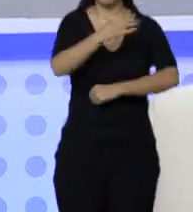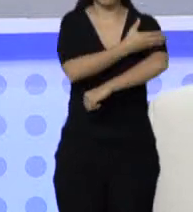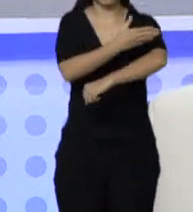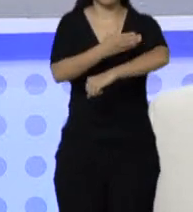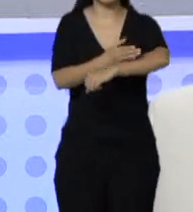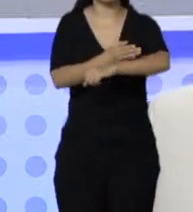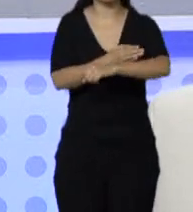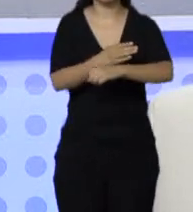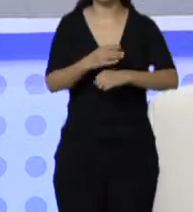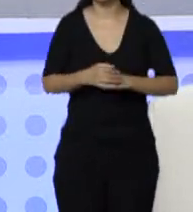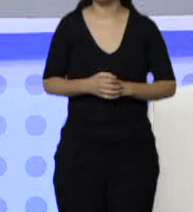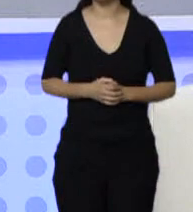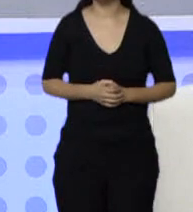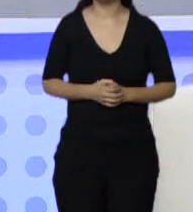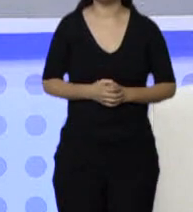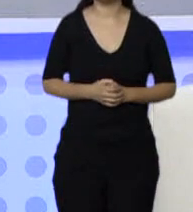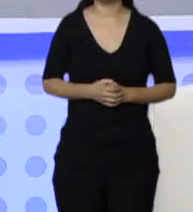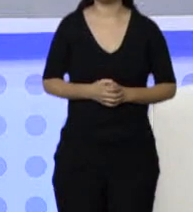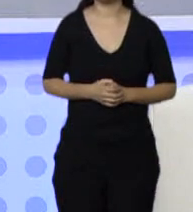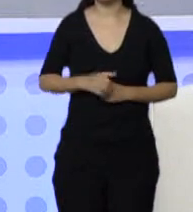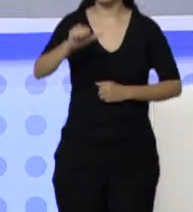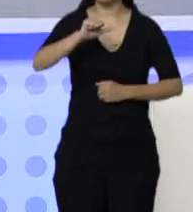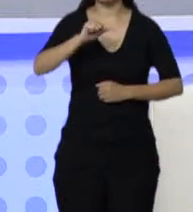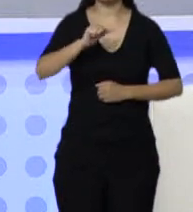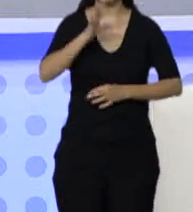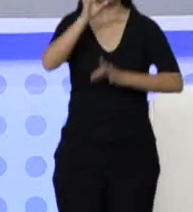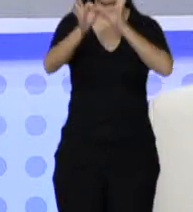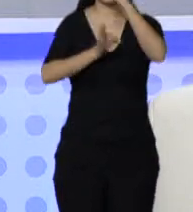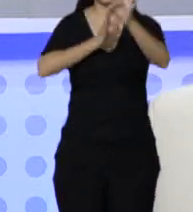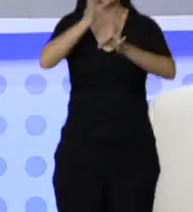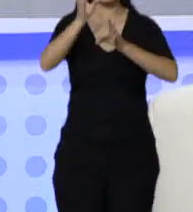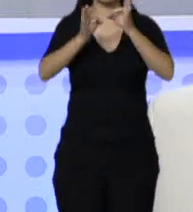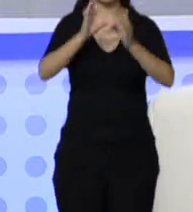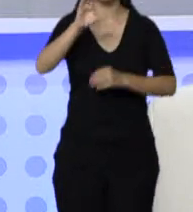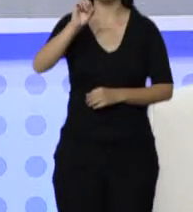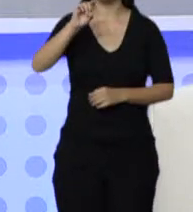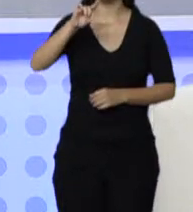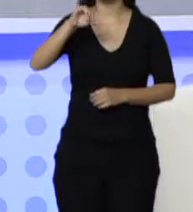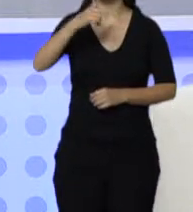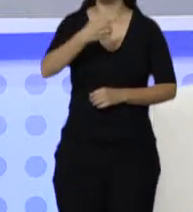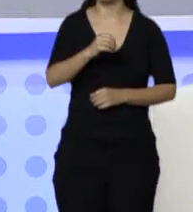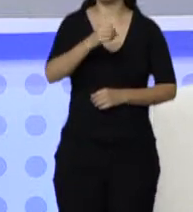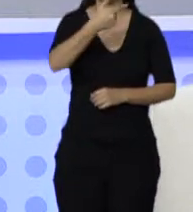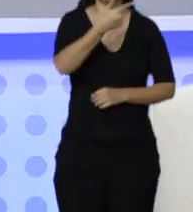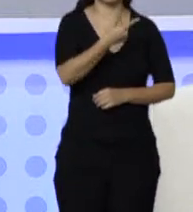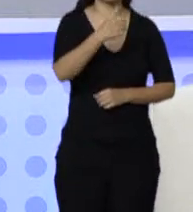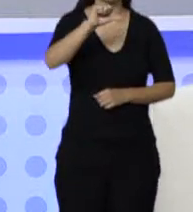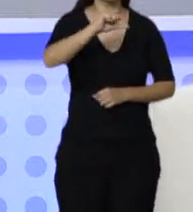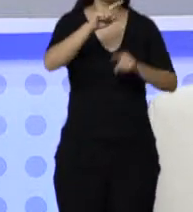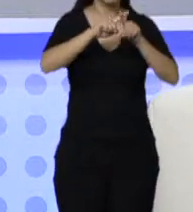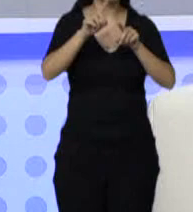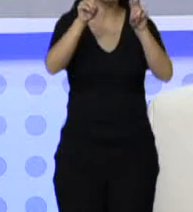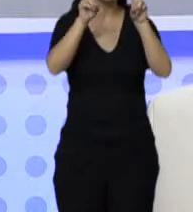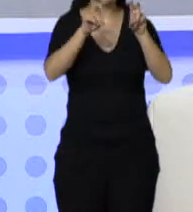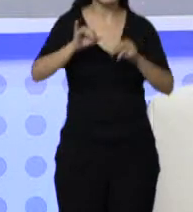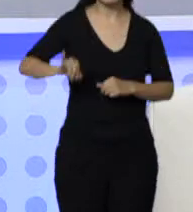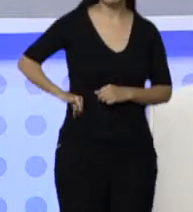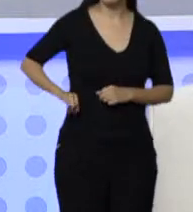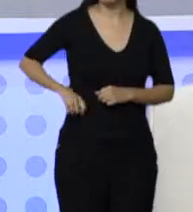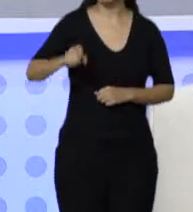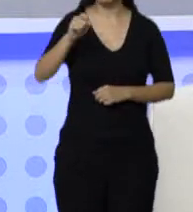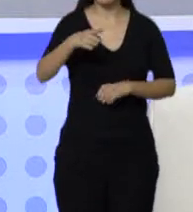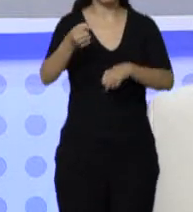emisión a veces así así y si es en nuestra emisión de códigos 7 y tenemos temas interesantes como cada semana